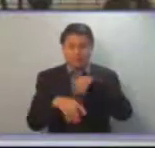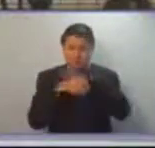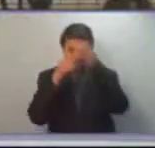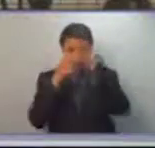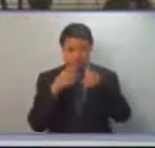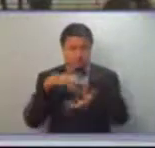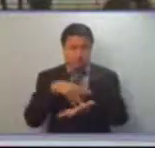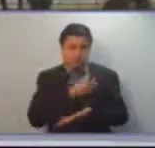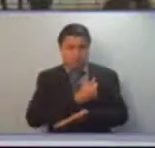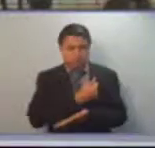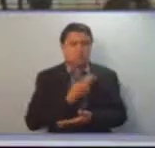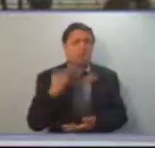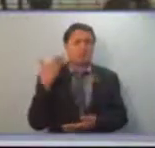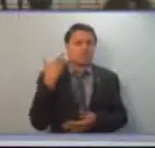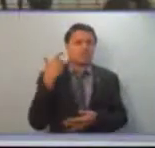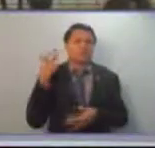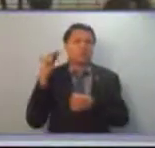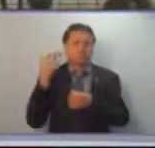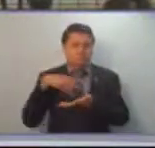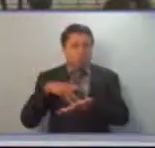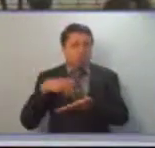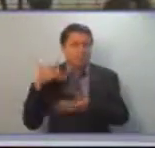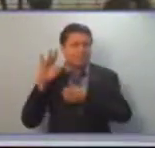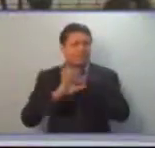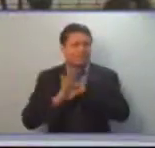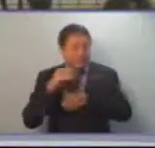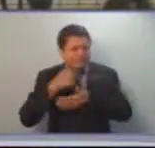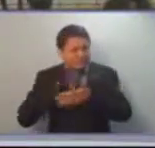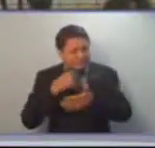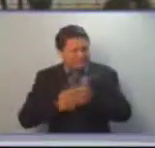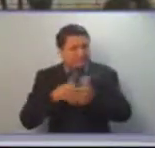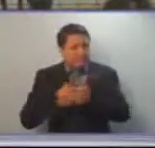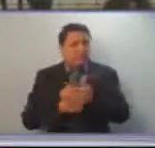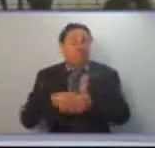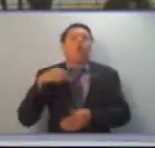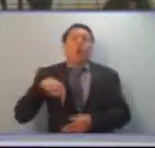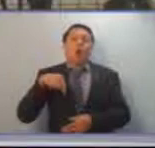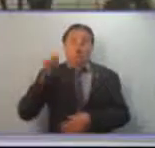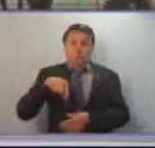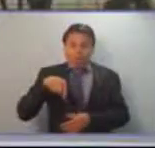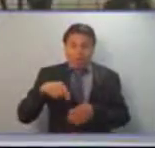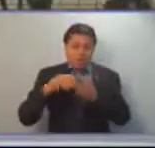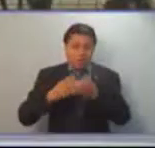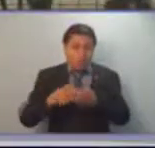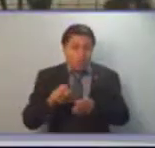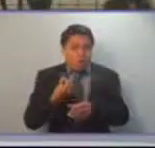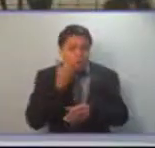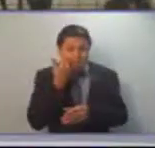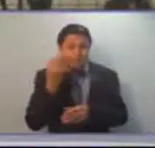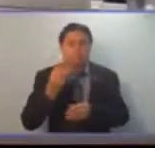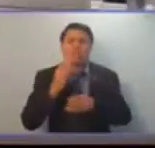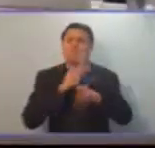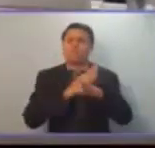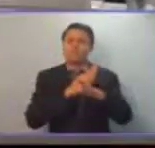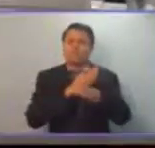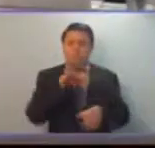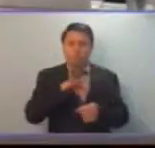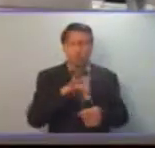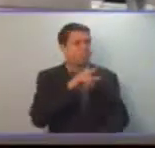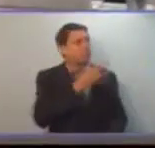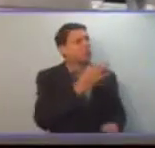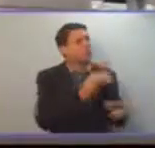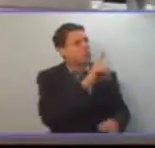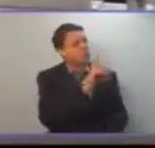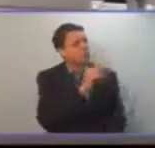pueblo salvadoreño. Ese derecho lo debemos disfrutar, le pertenece al presente y al futuro de los salvadoreños. Eso justo le iba a